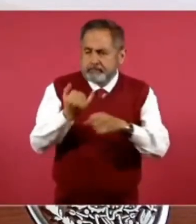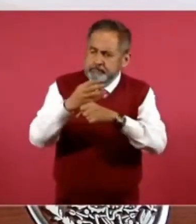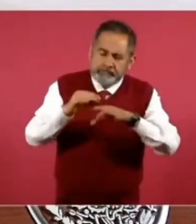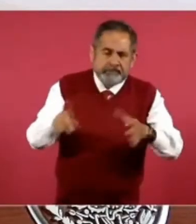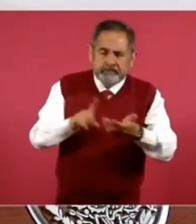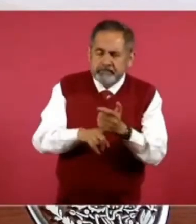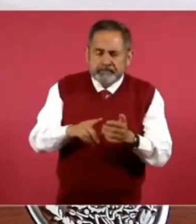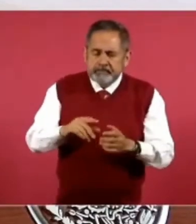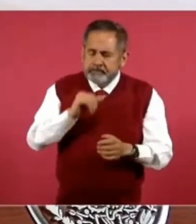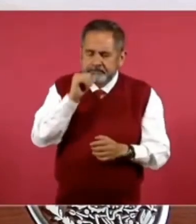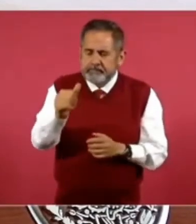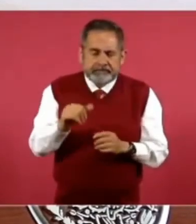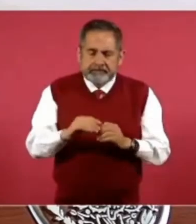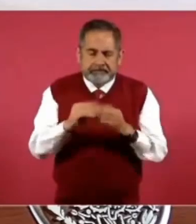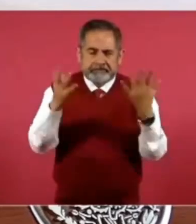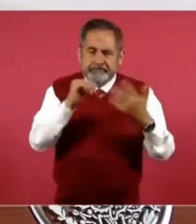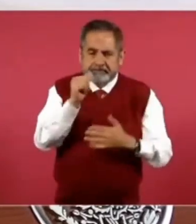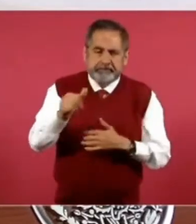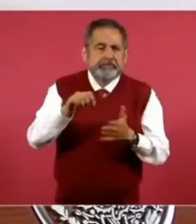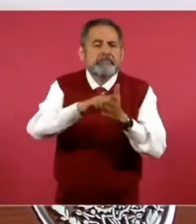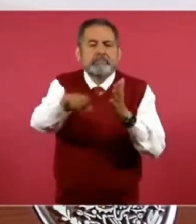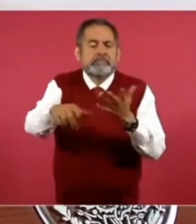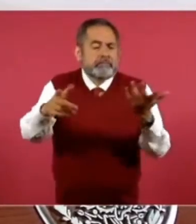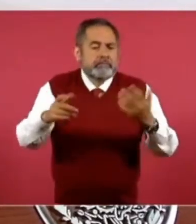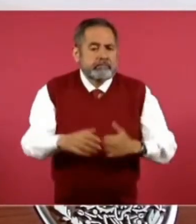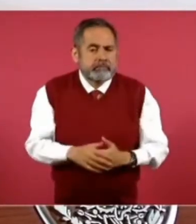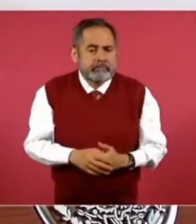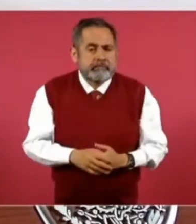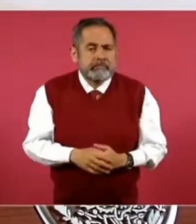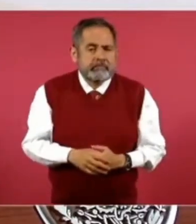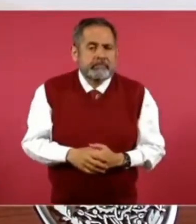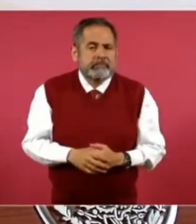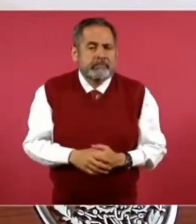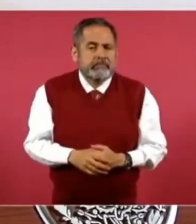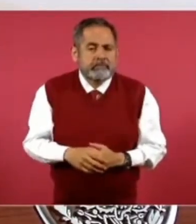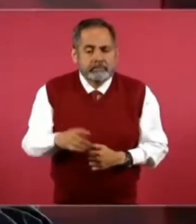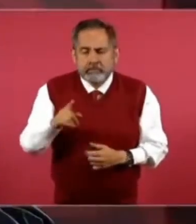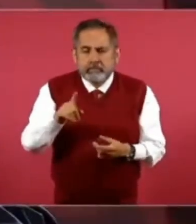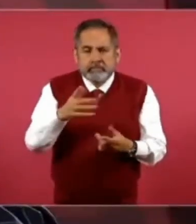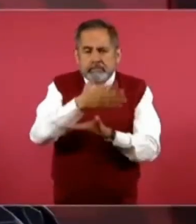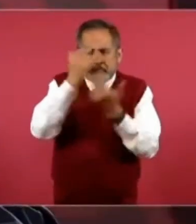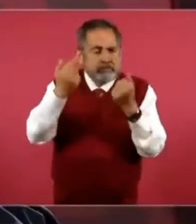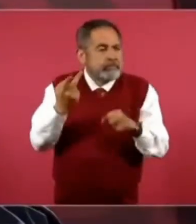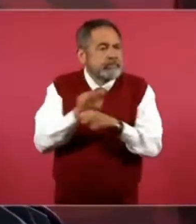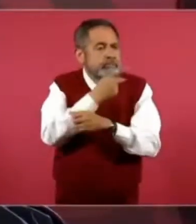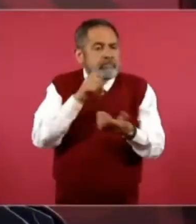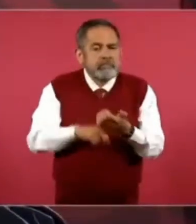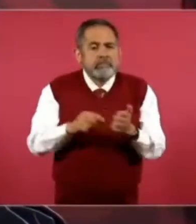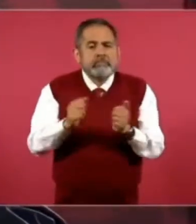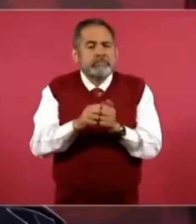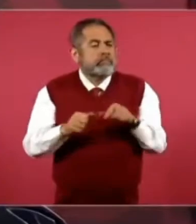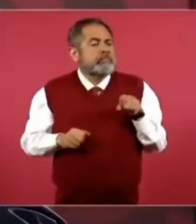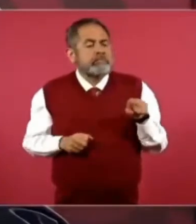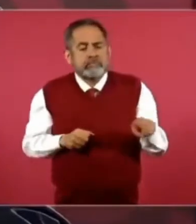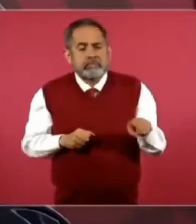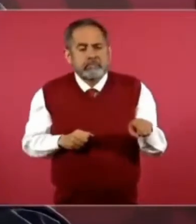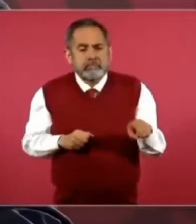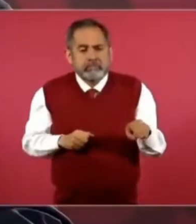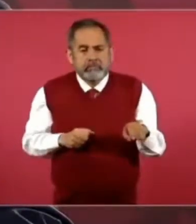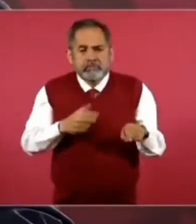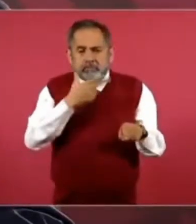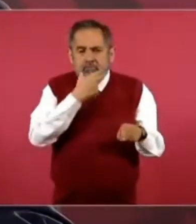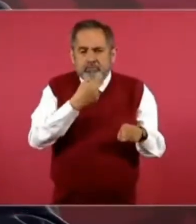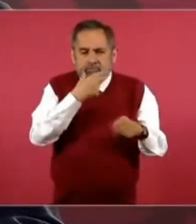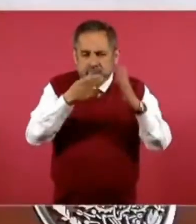información. Por ejemplo, no se sabe qué pasó con el